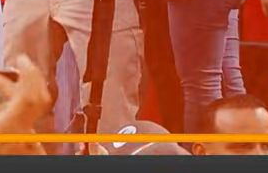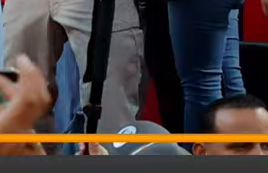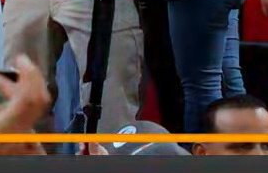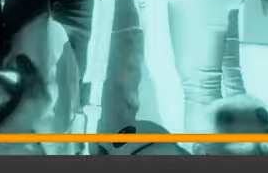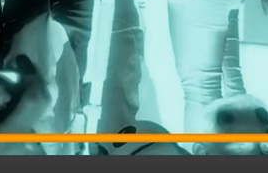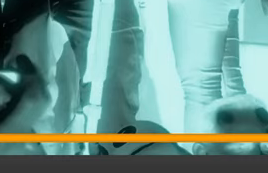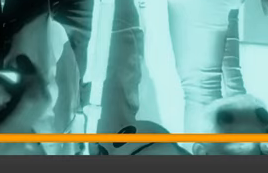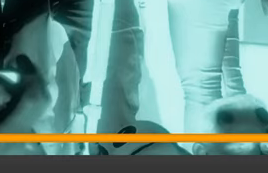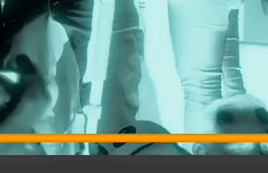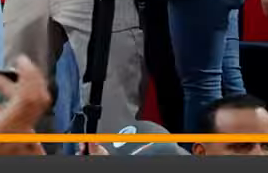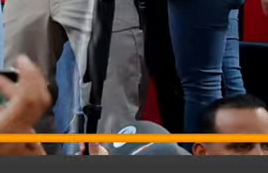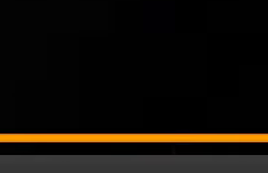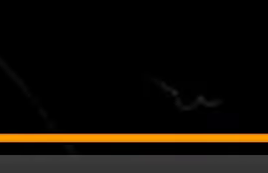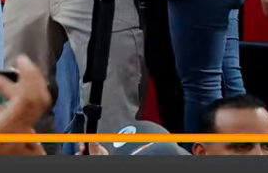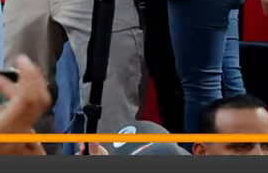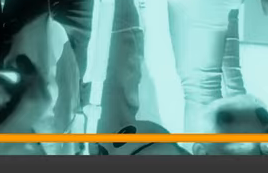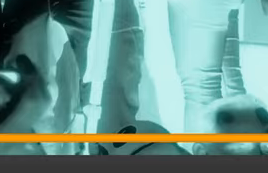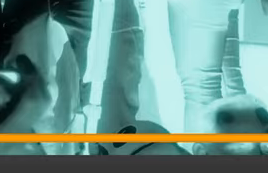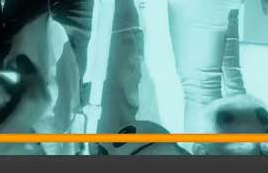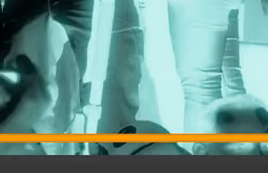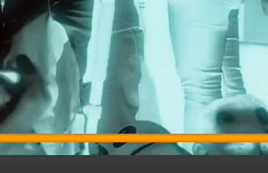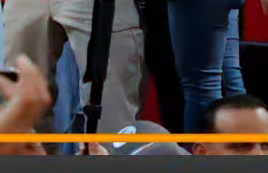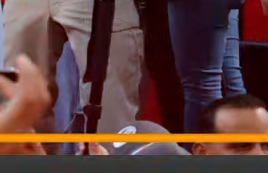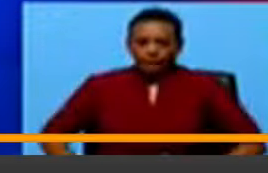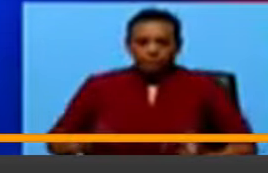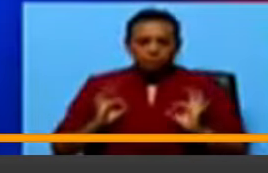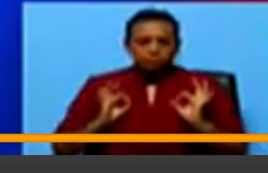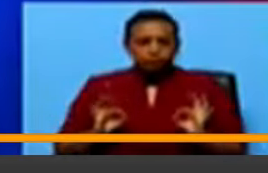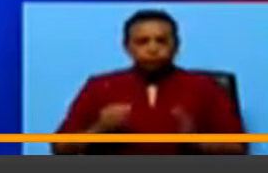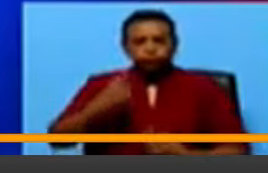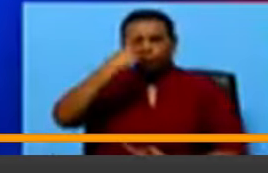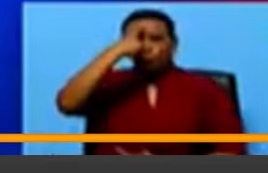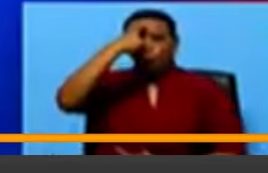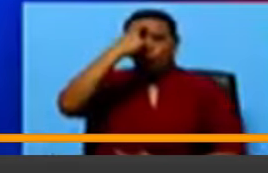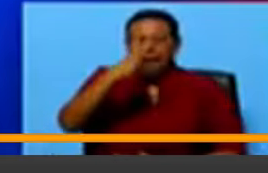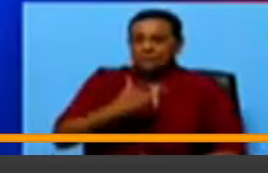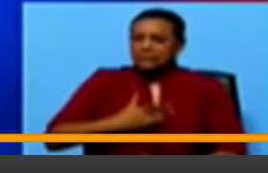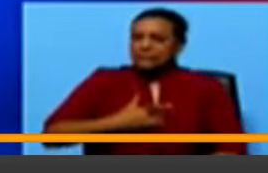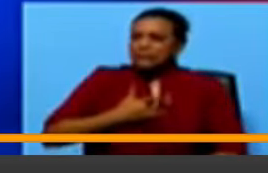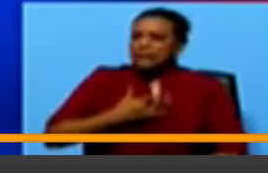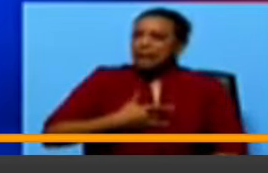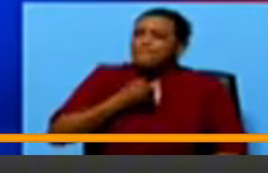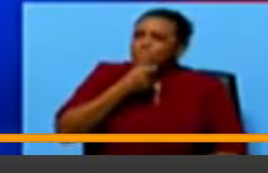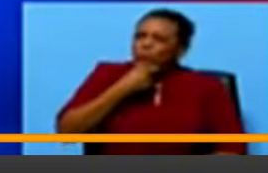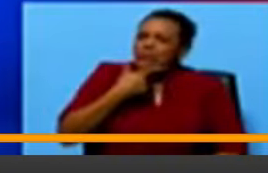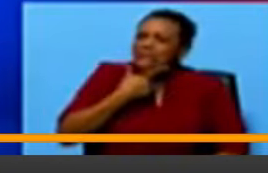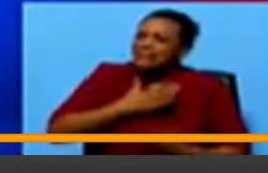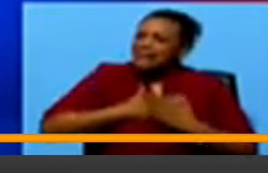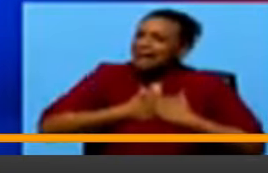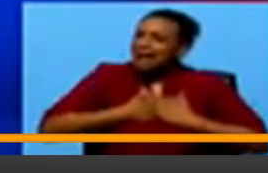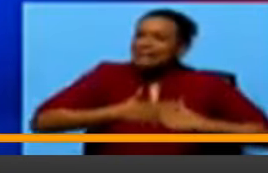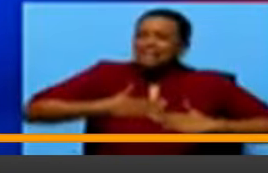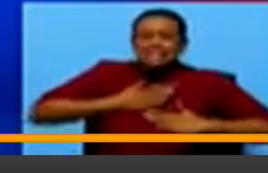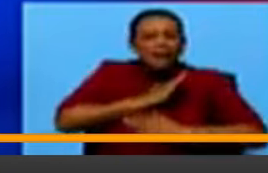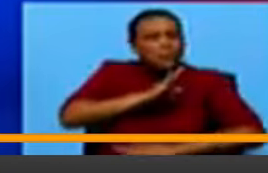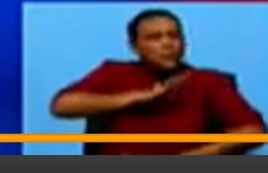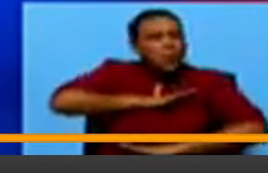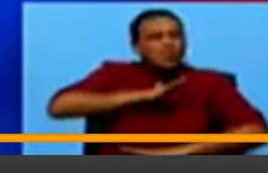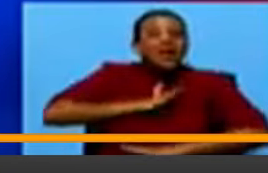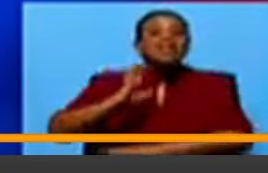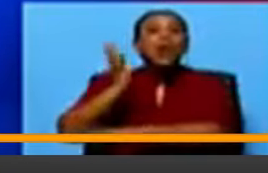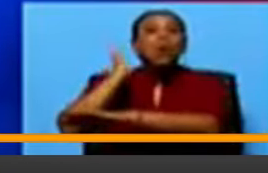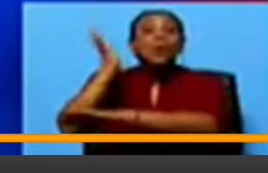redes sociales. Muchísimas gracias y seguimos con más noticias. La sensación bonita de la